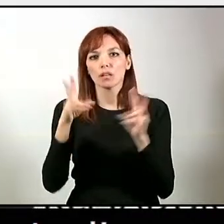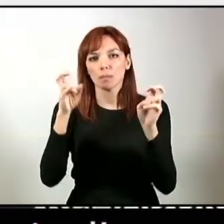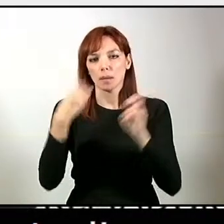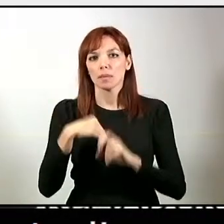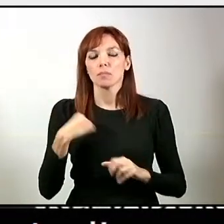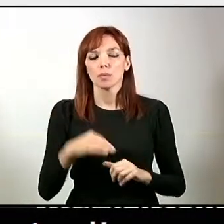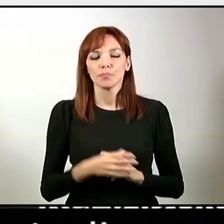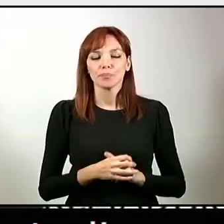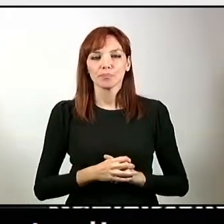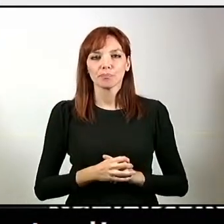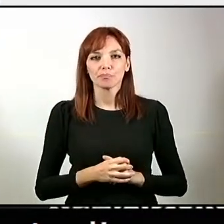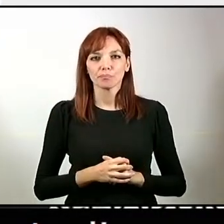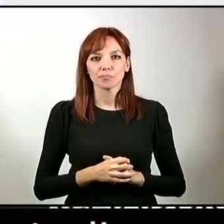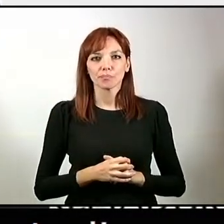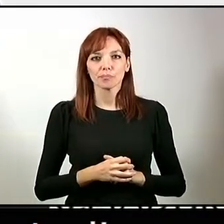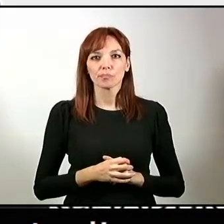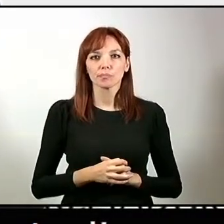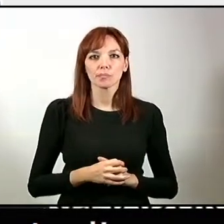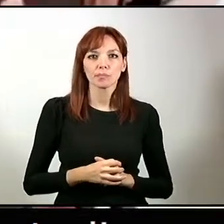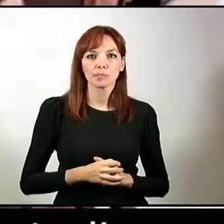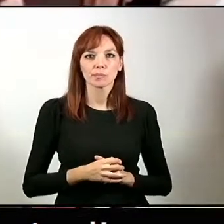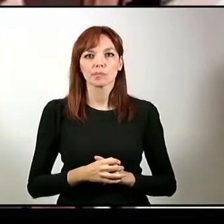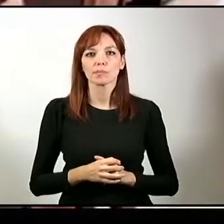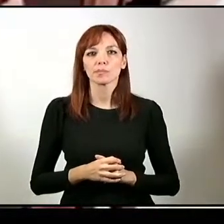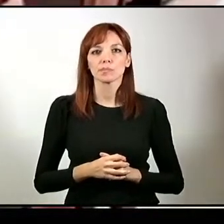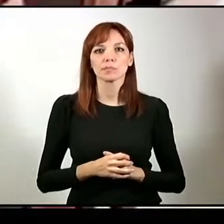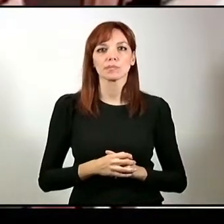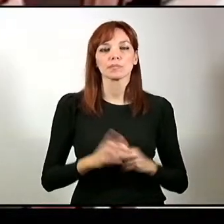propuesta. ¿Más preguntas? Y otro asunto, sobre el proyecto de la